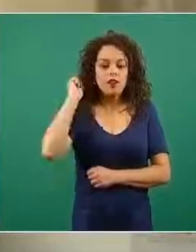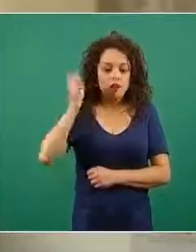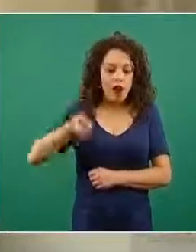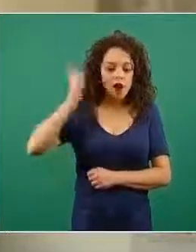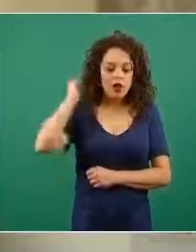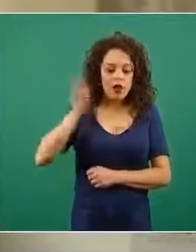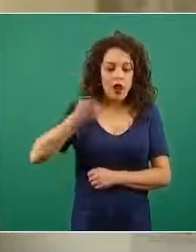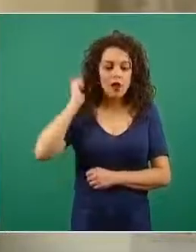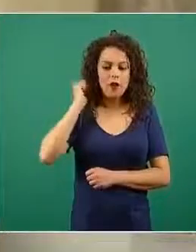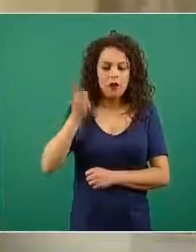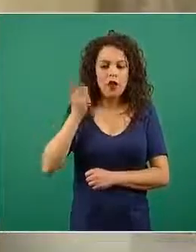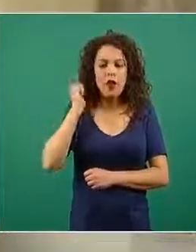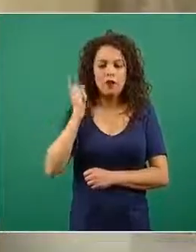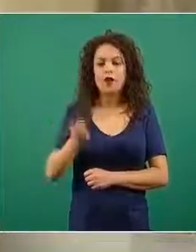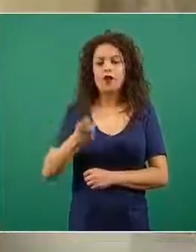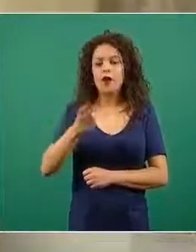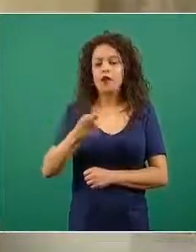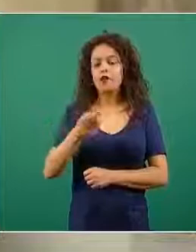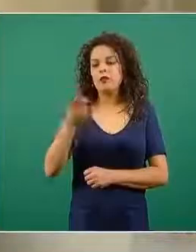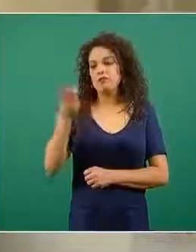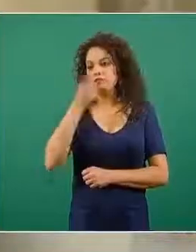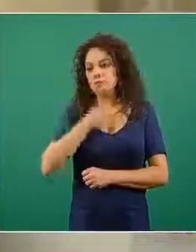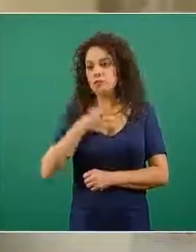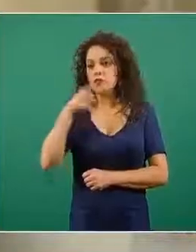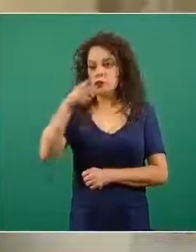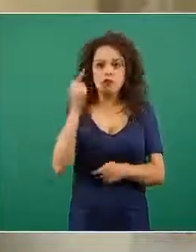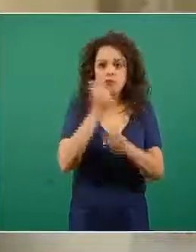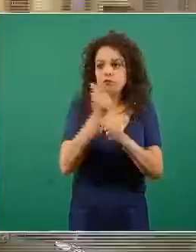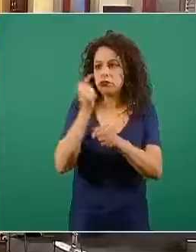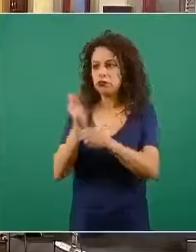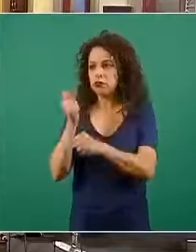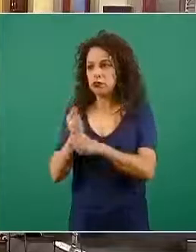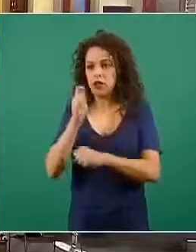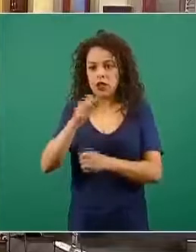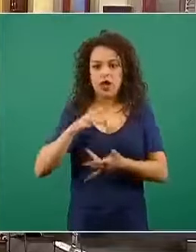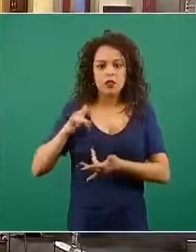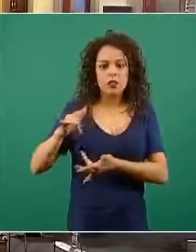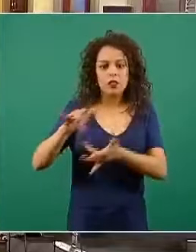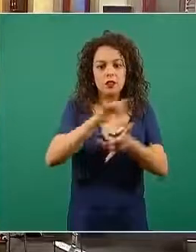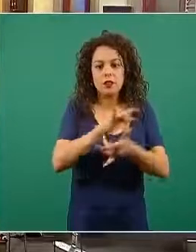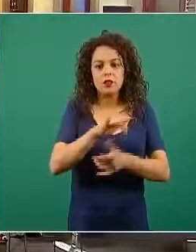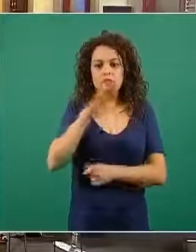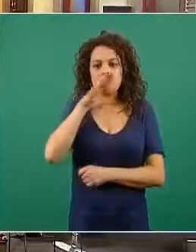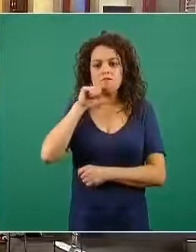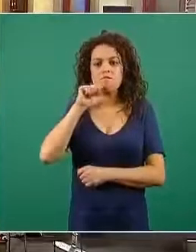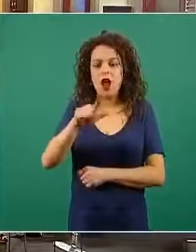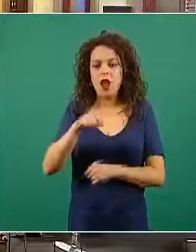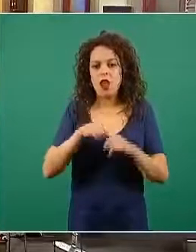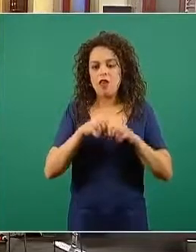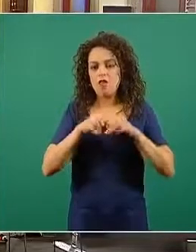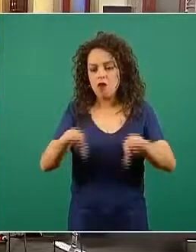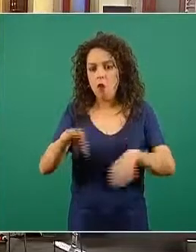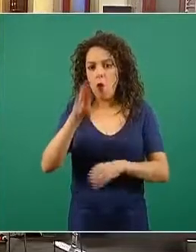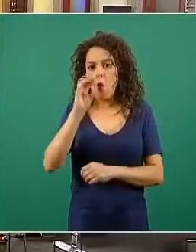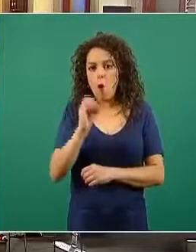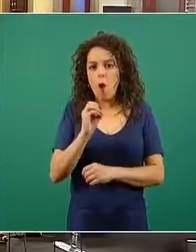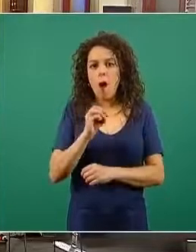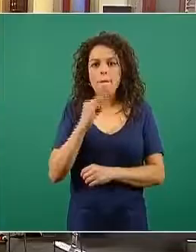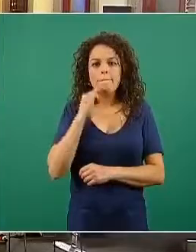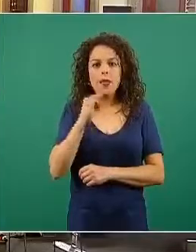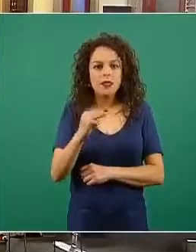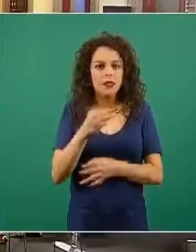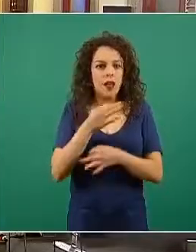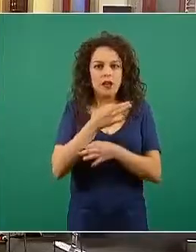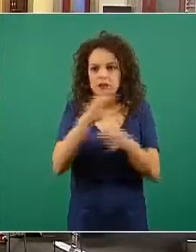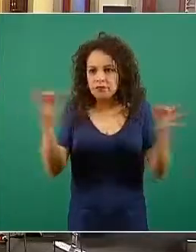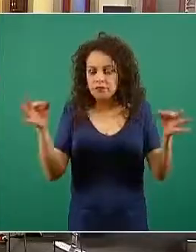ustedes pudieran captar en redes sociales con respecto a los malos mensajes o los mensajes